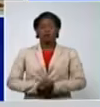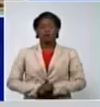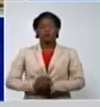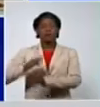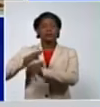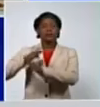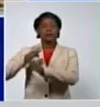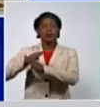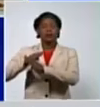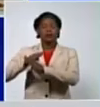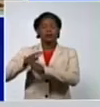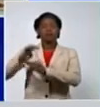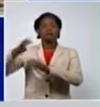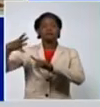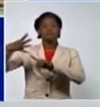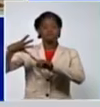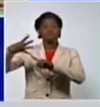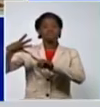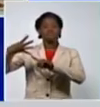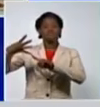Cuba le sigue en ese orden,